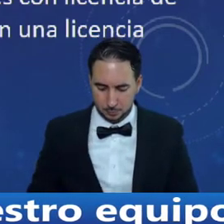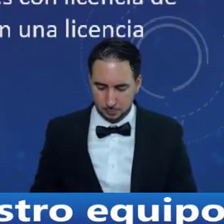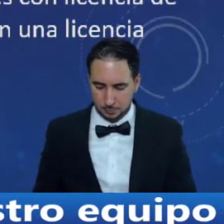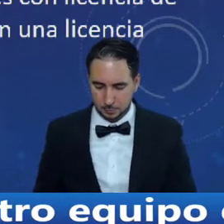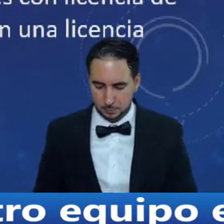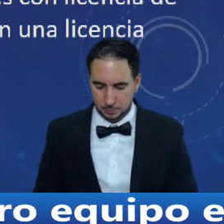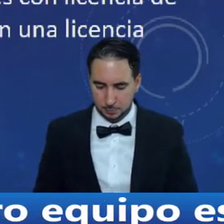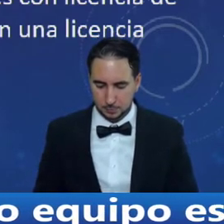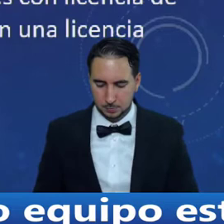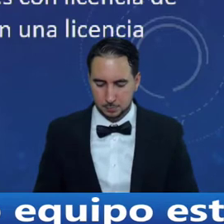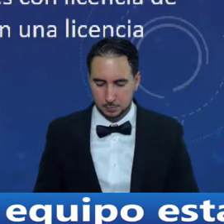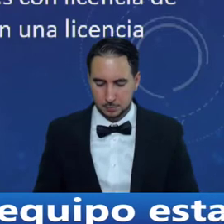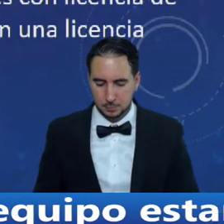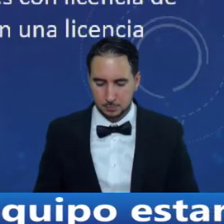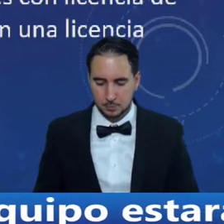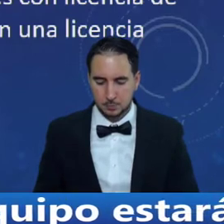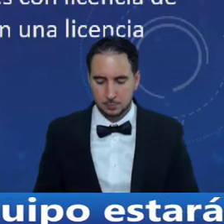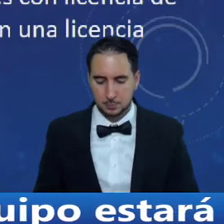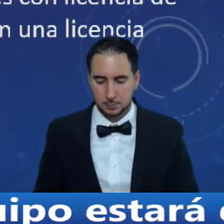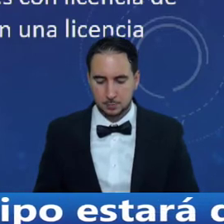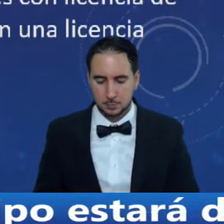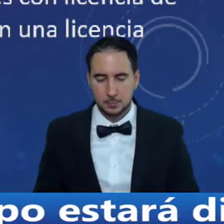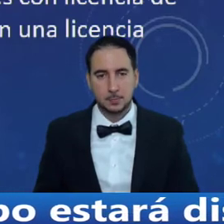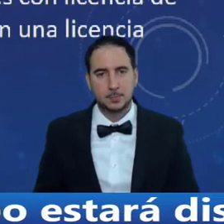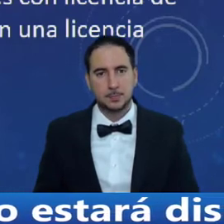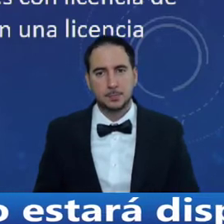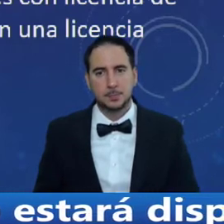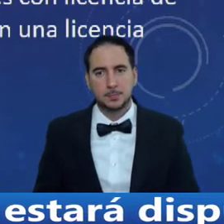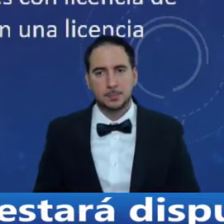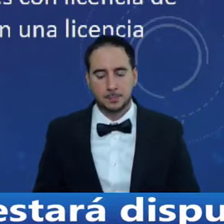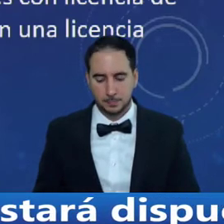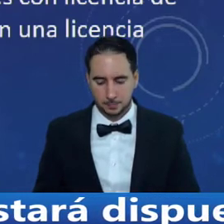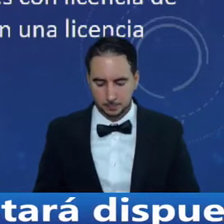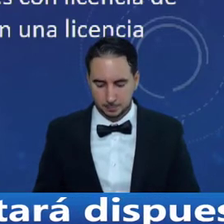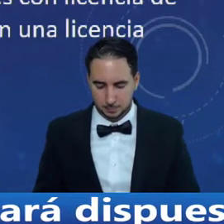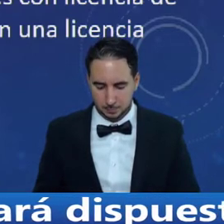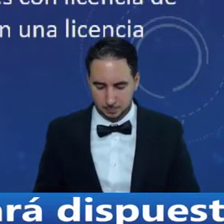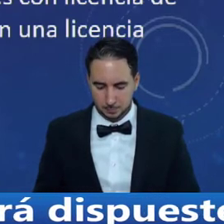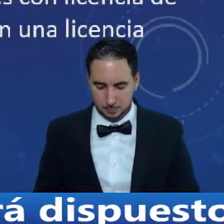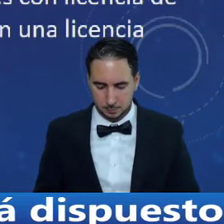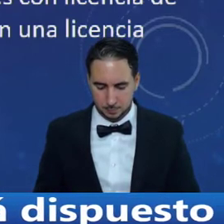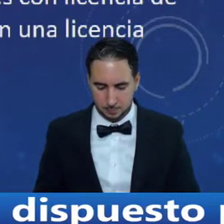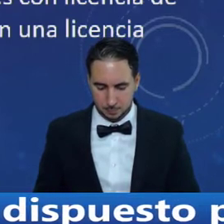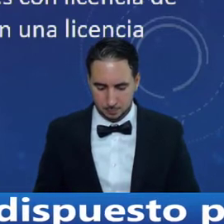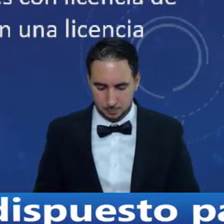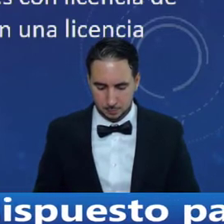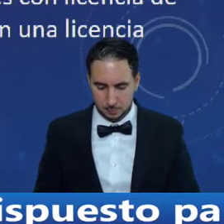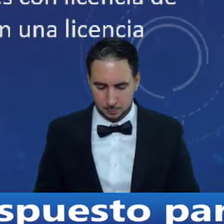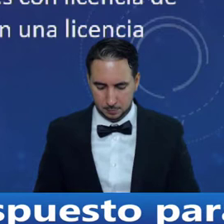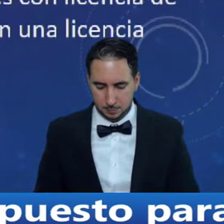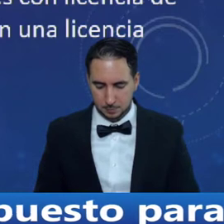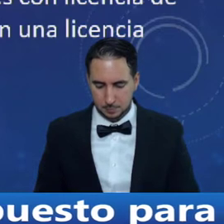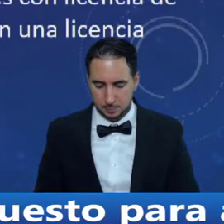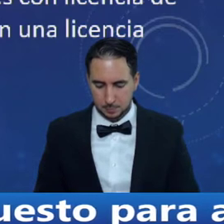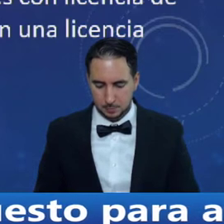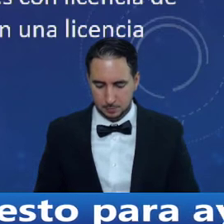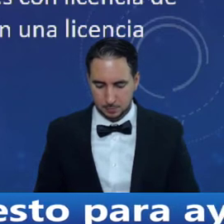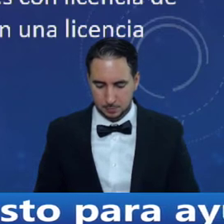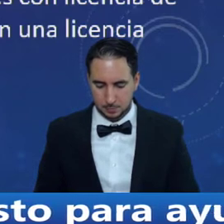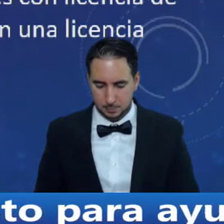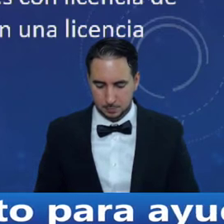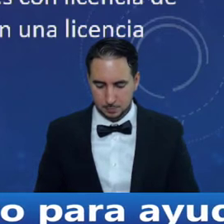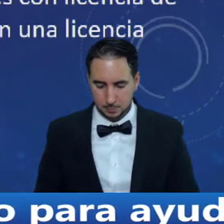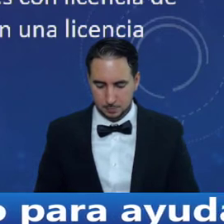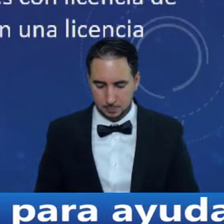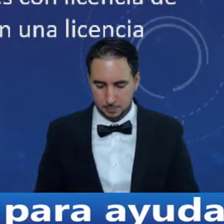único lugar que es aceptado donde puedes tomar este examen. No puede ser en ningún otro lugar. Y algo interesante, por ejemplo, cuando yo fui a